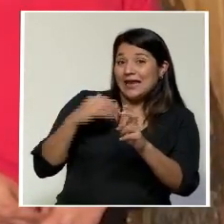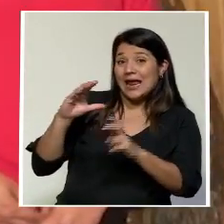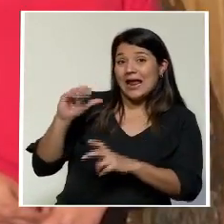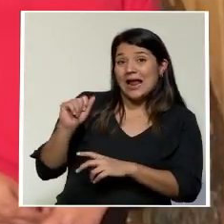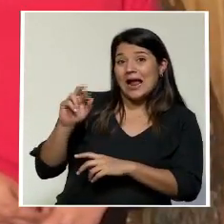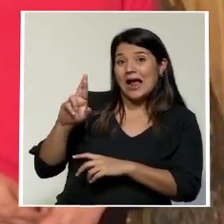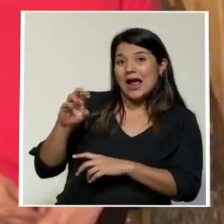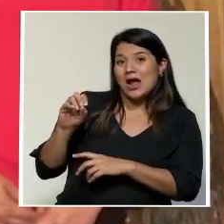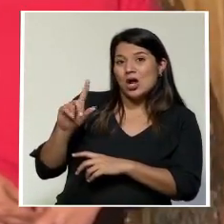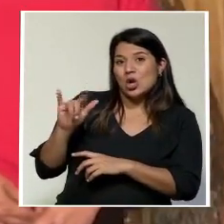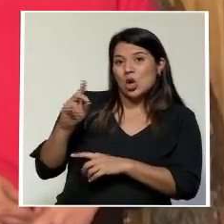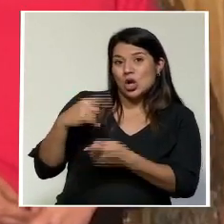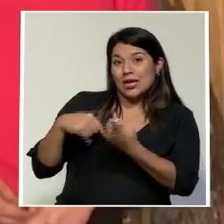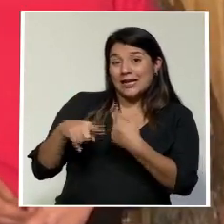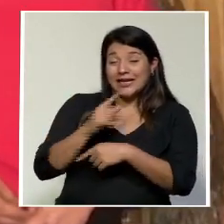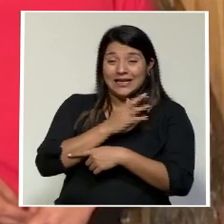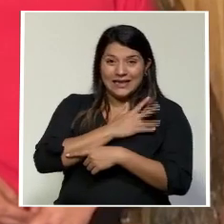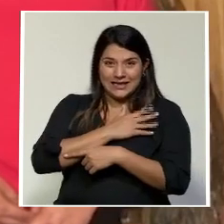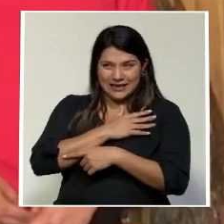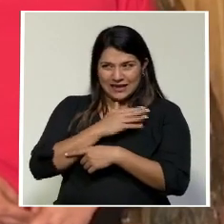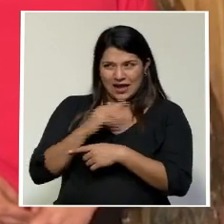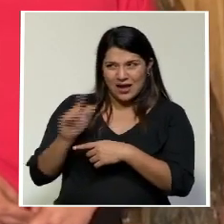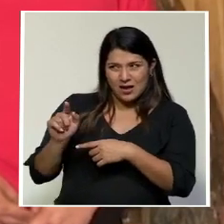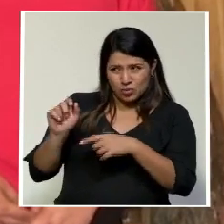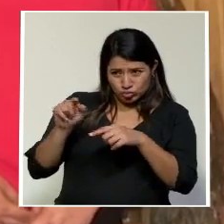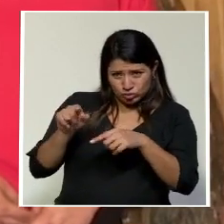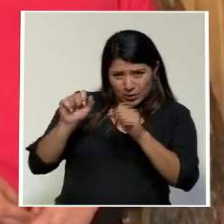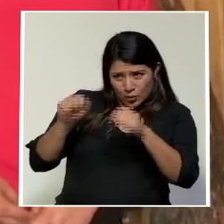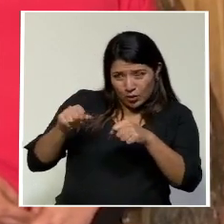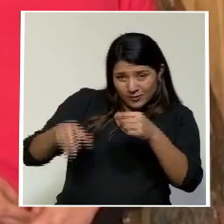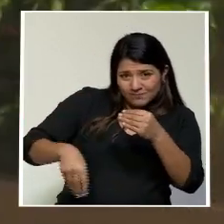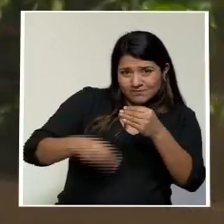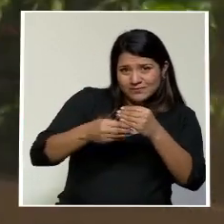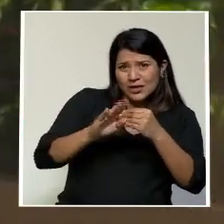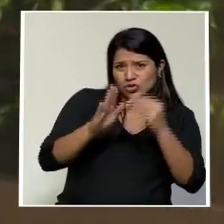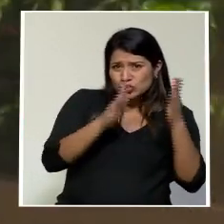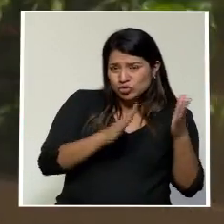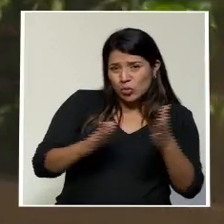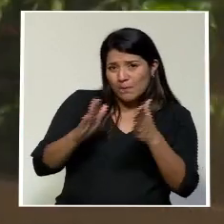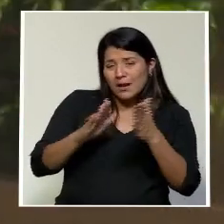rescatar Guelmer Ramos? Mire, yo diría que casi todas.